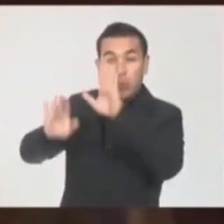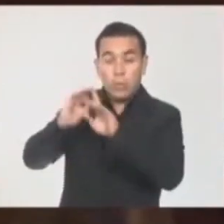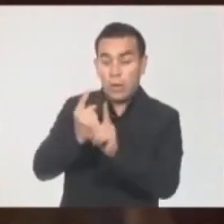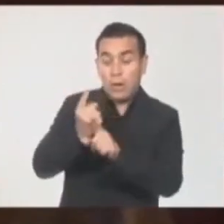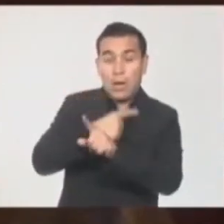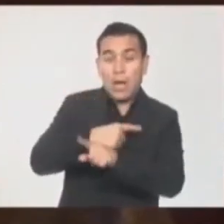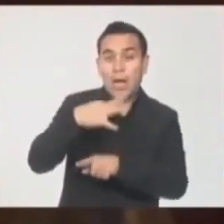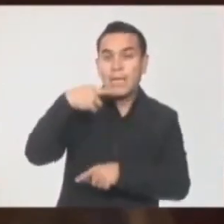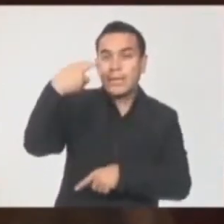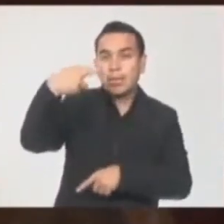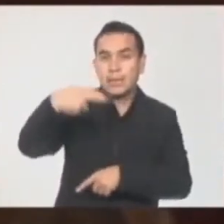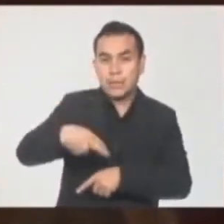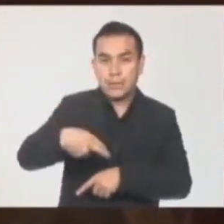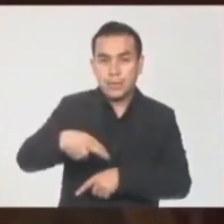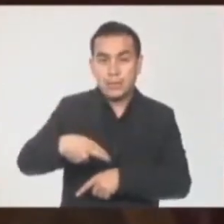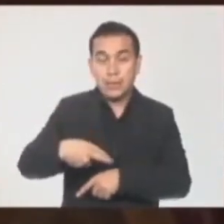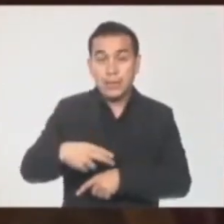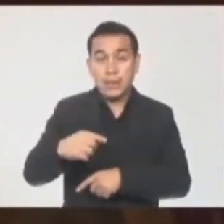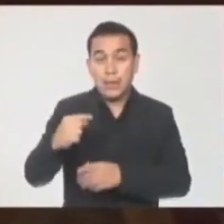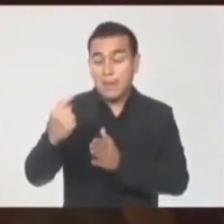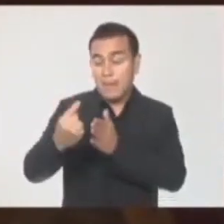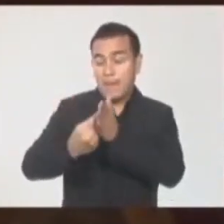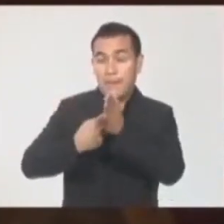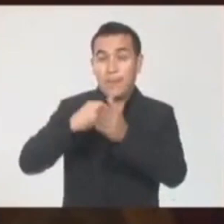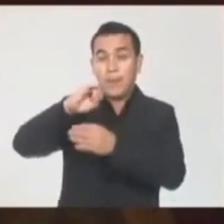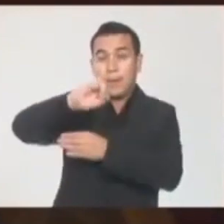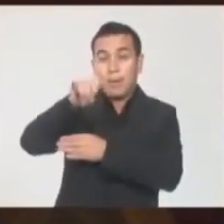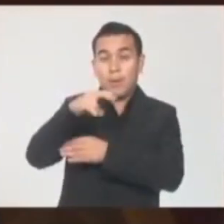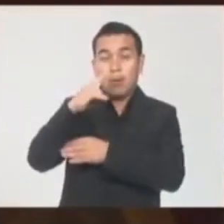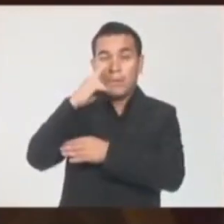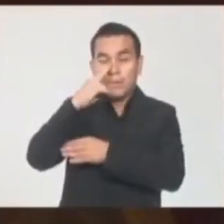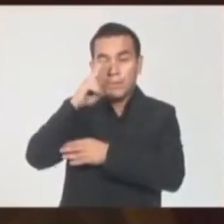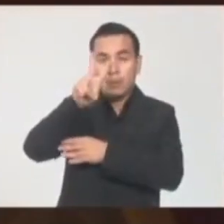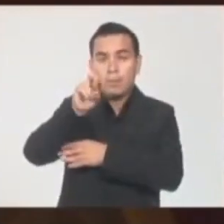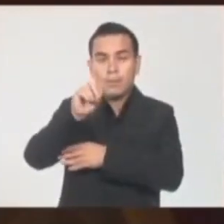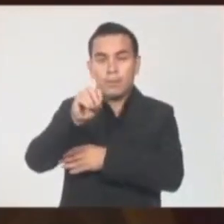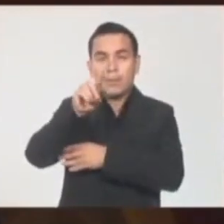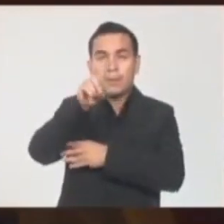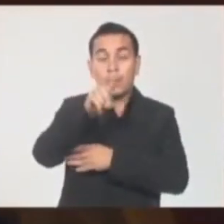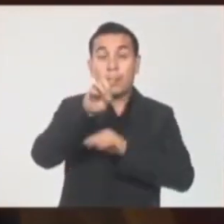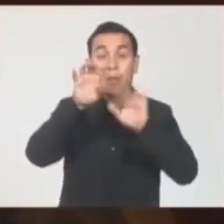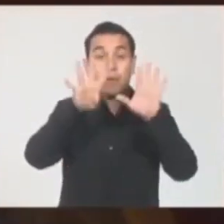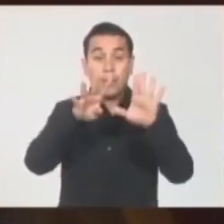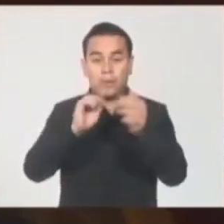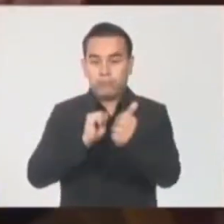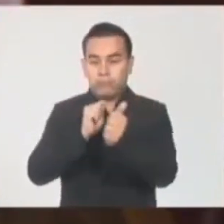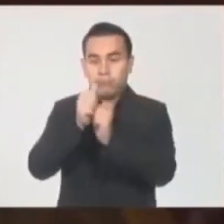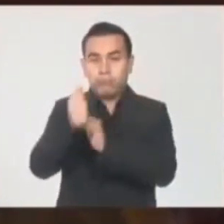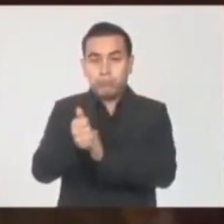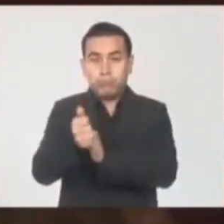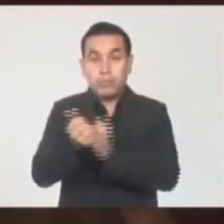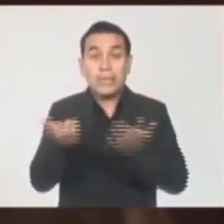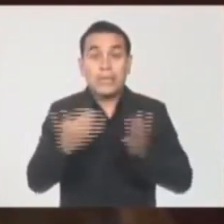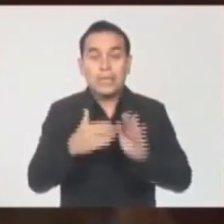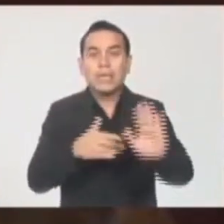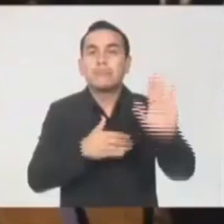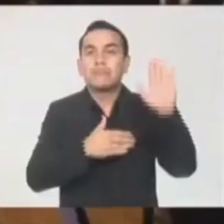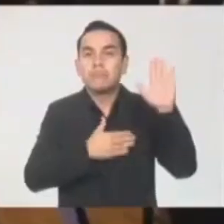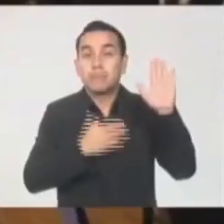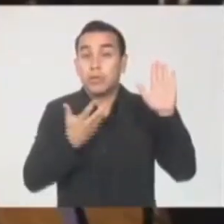siempre. El 1 de junio de 2019 dimos otro paso más haciendo ese